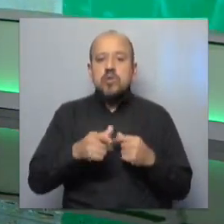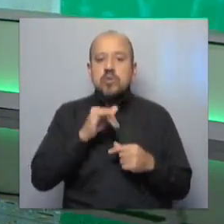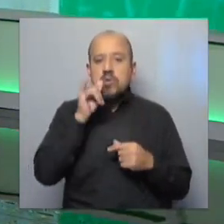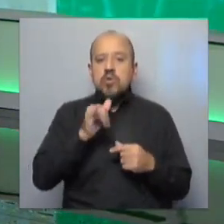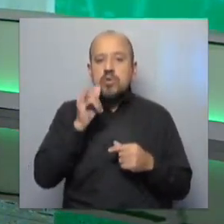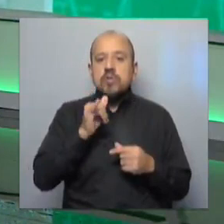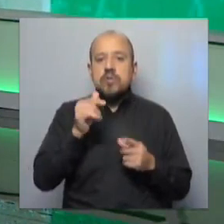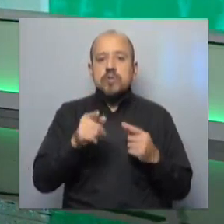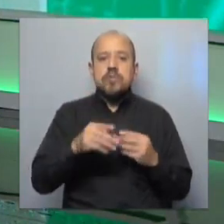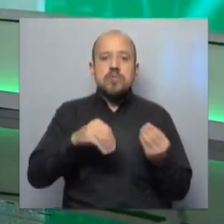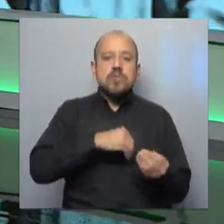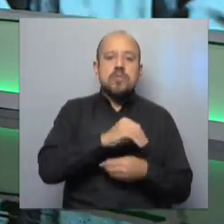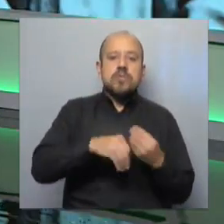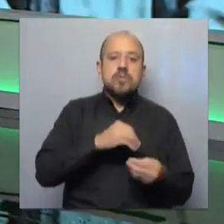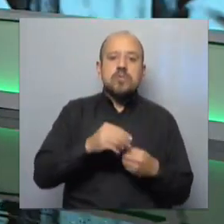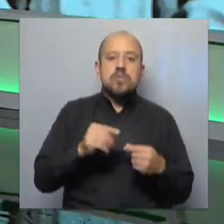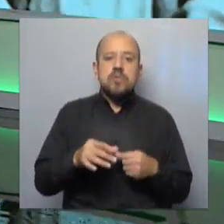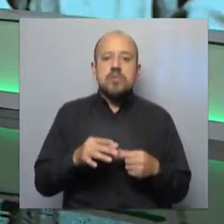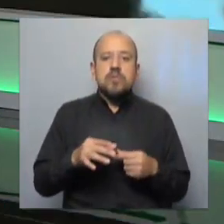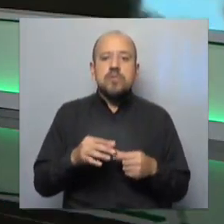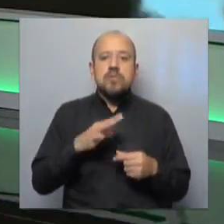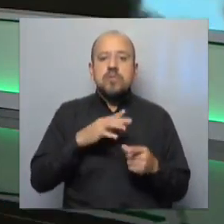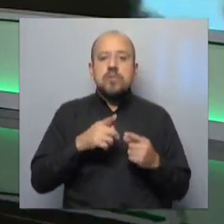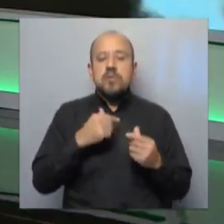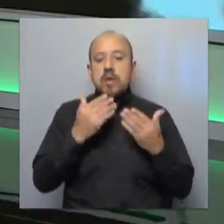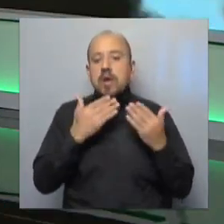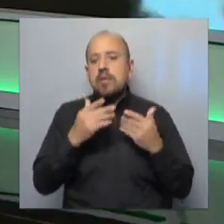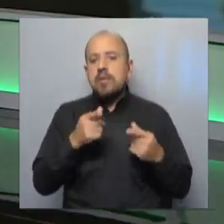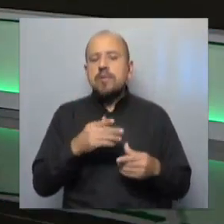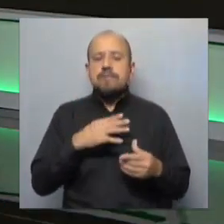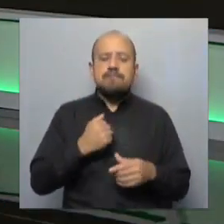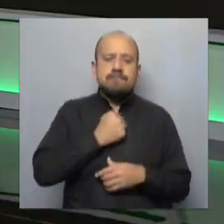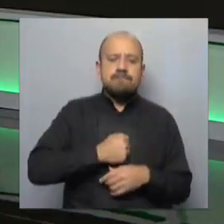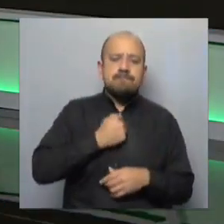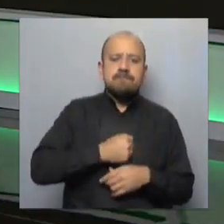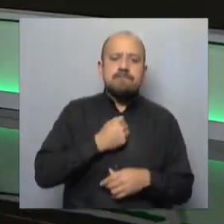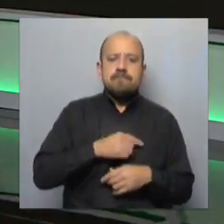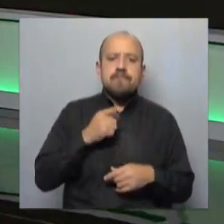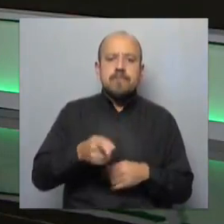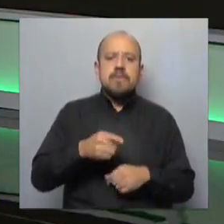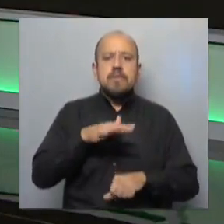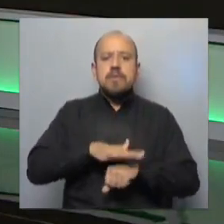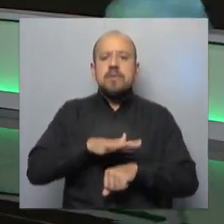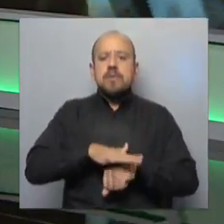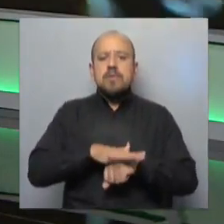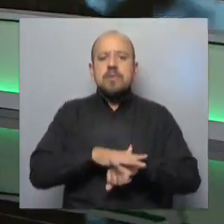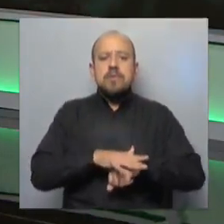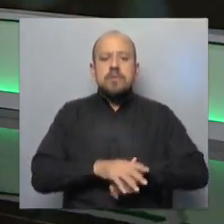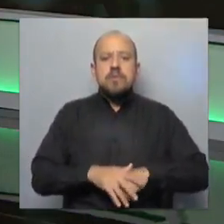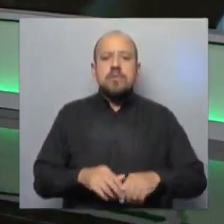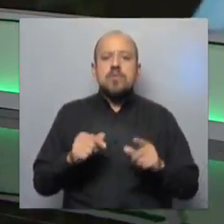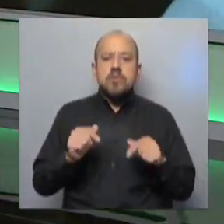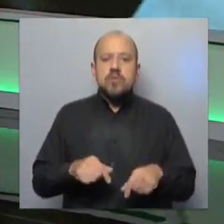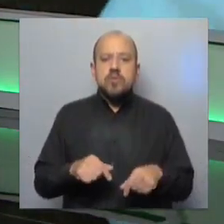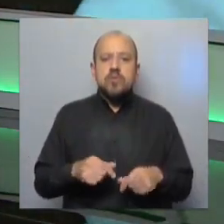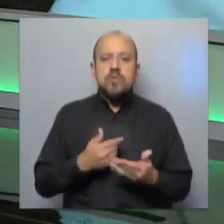en primera persona por esas familias que hablan de lo que se sufrió en ese momento y lo que se sigue sufriendo al día de hoy con